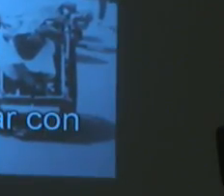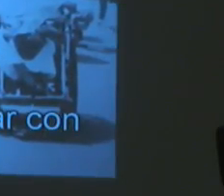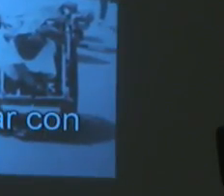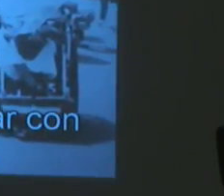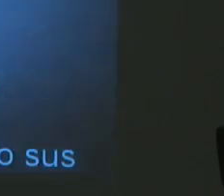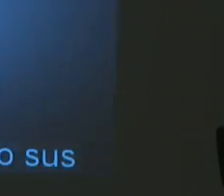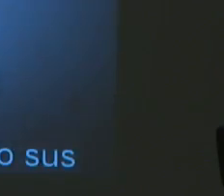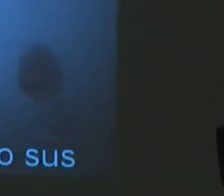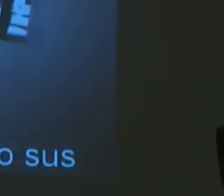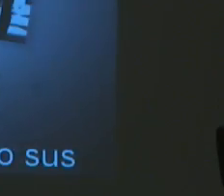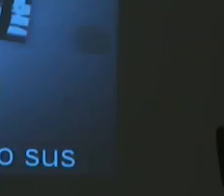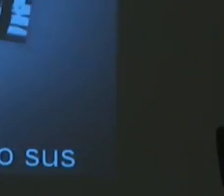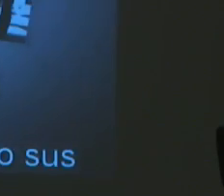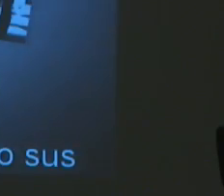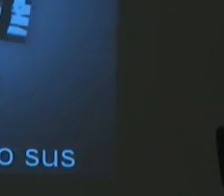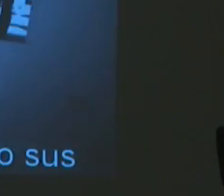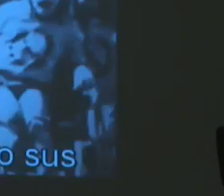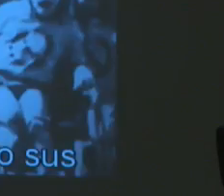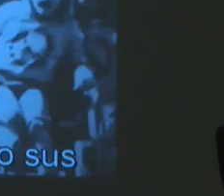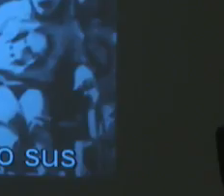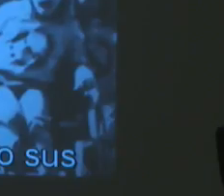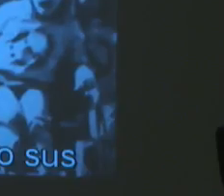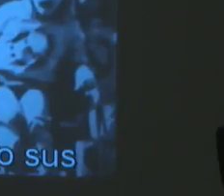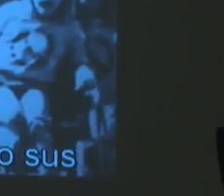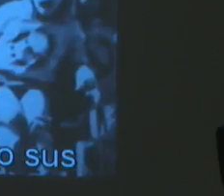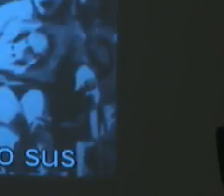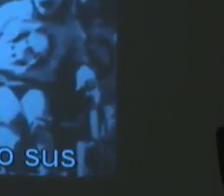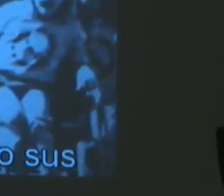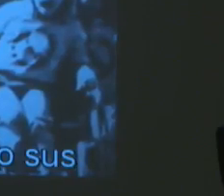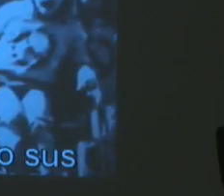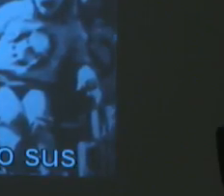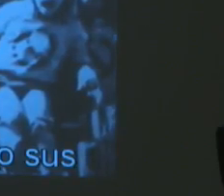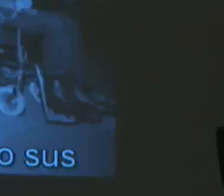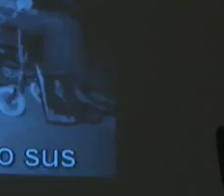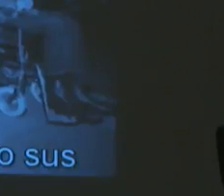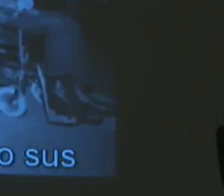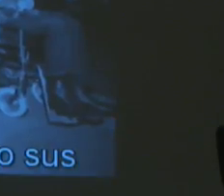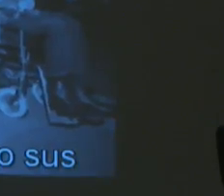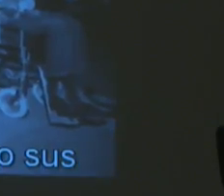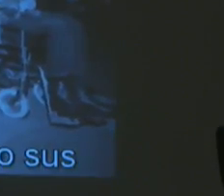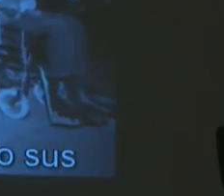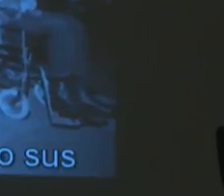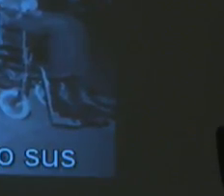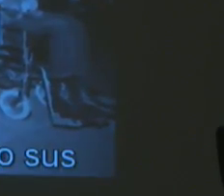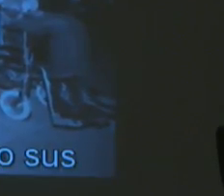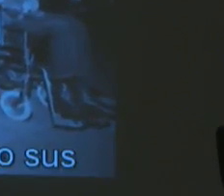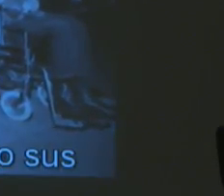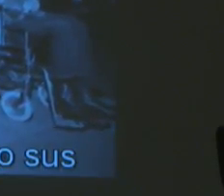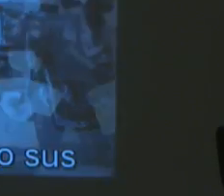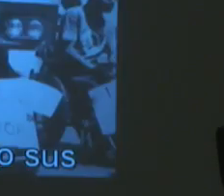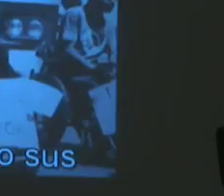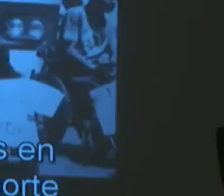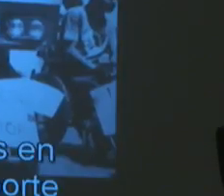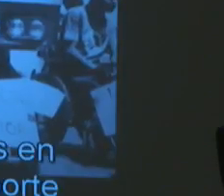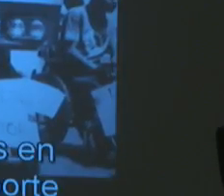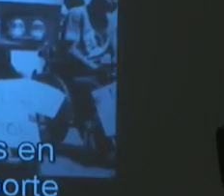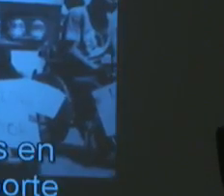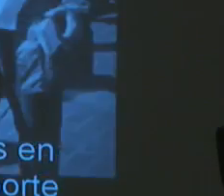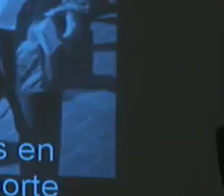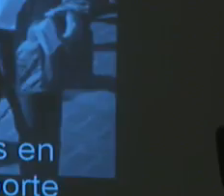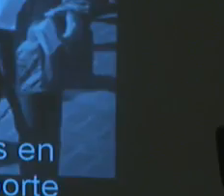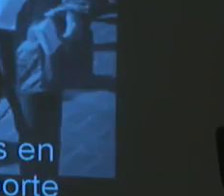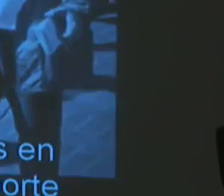inspirados en otros movimientos de derecho civil las personas con discapacidad empezaron a manifestarse demandando sus derechos